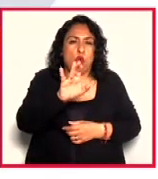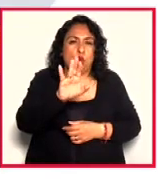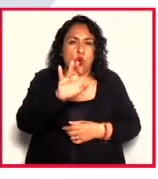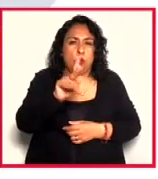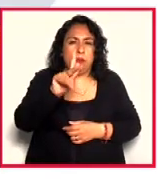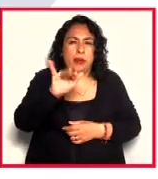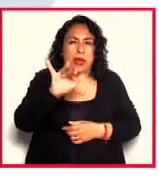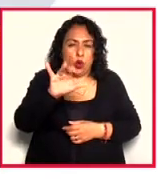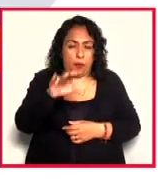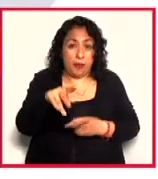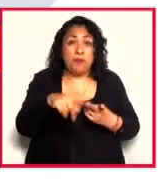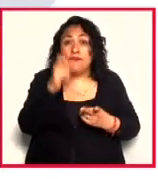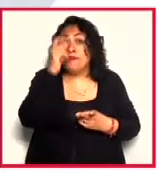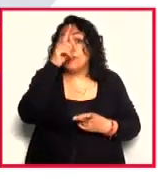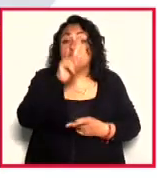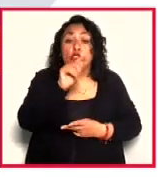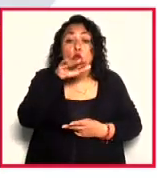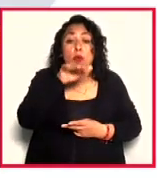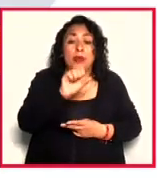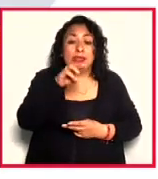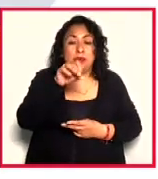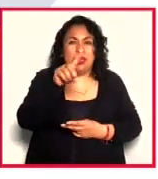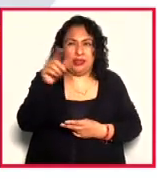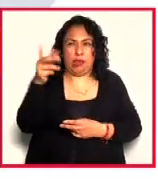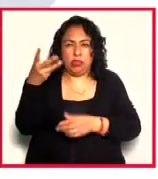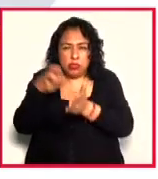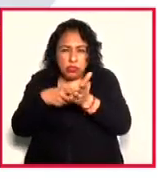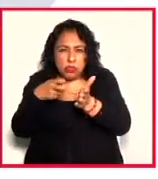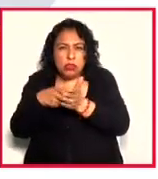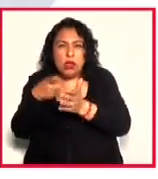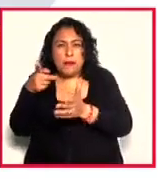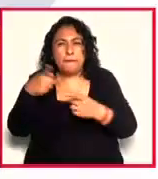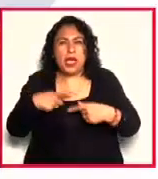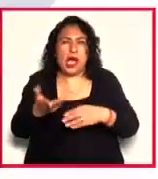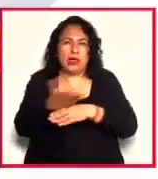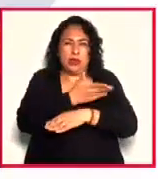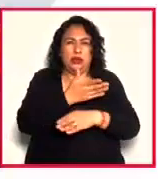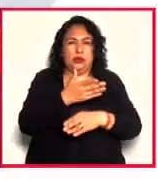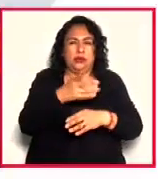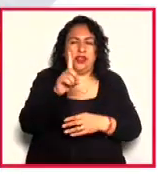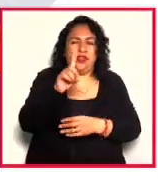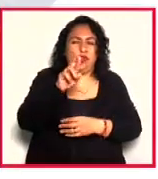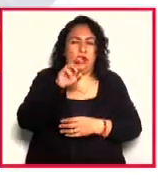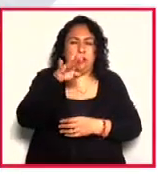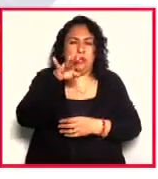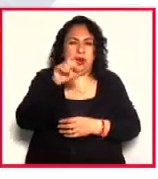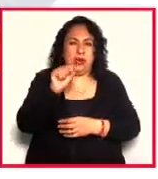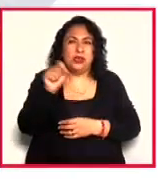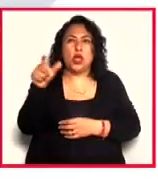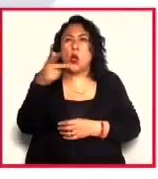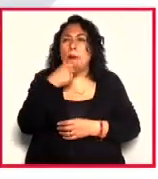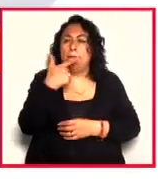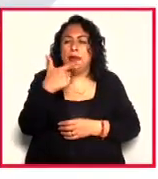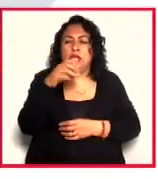arregló uno de los arreglistas con el que colaboré en mi disco anterior, Dreamers, que es Gonzalo Grau.